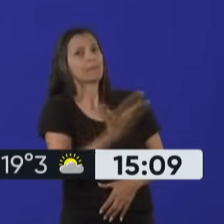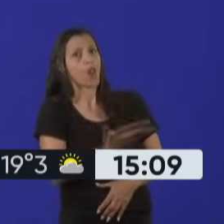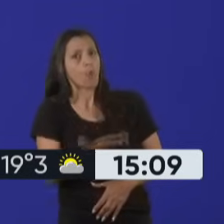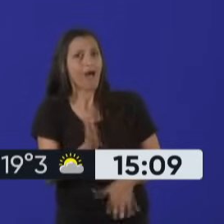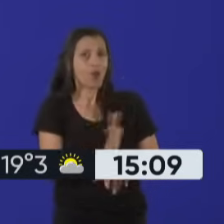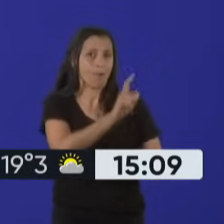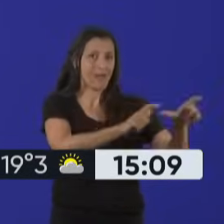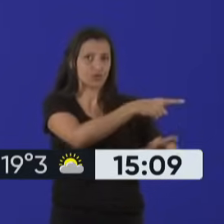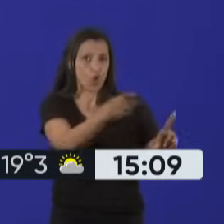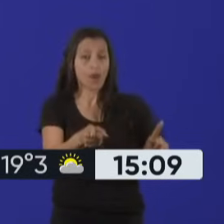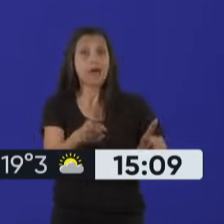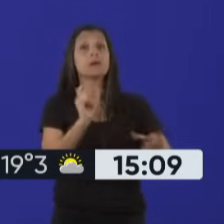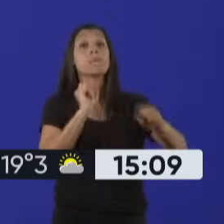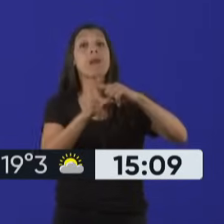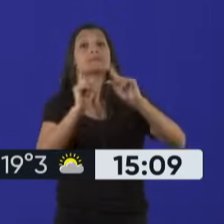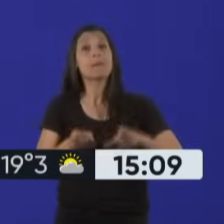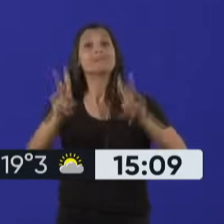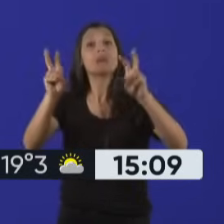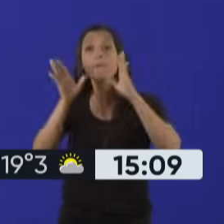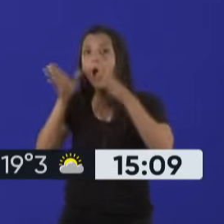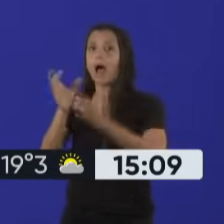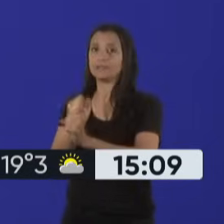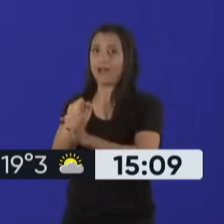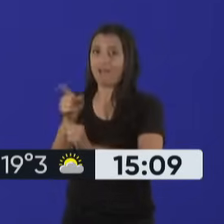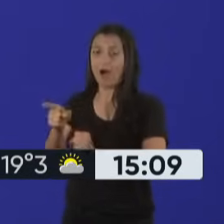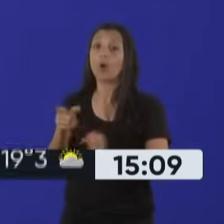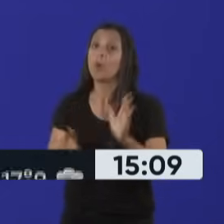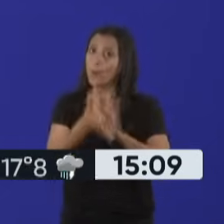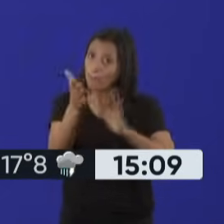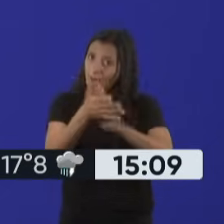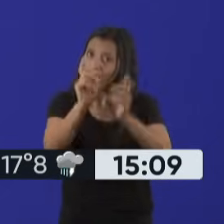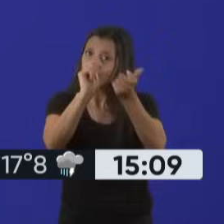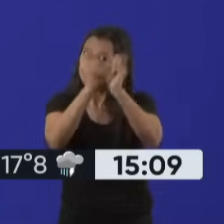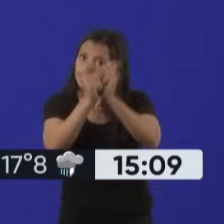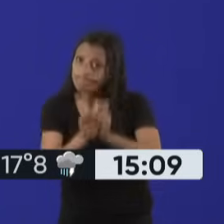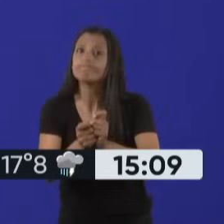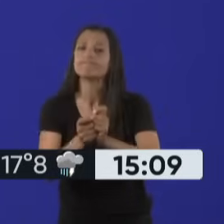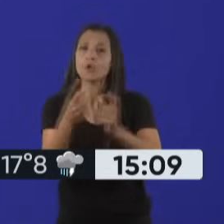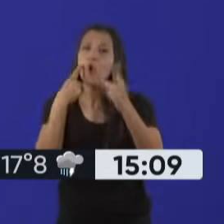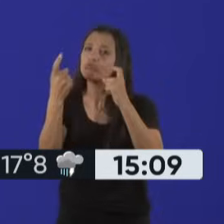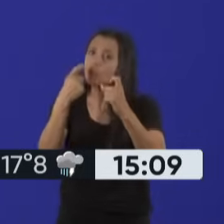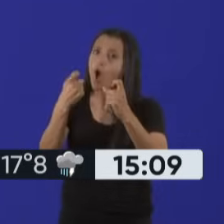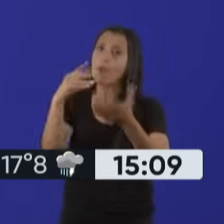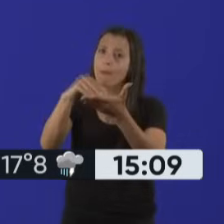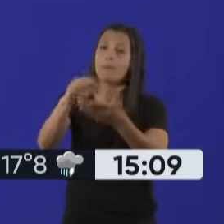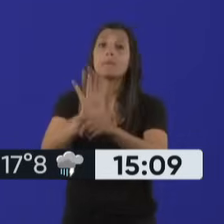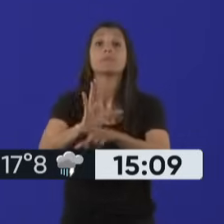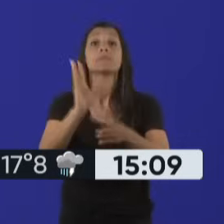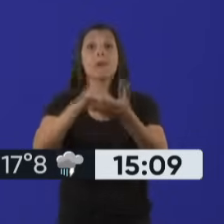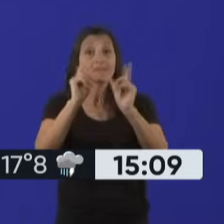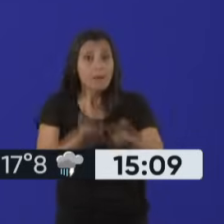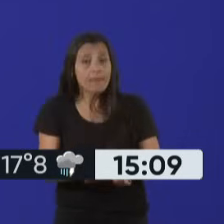está el tema laboral. Por lo tanto, no solo va a haber reformas que bajen regulaciones, sino que